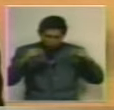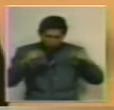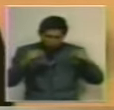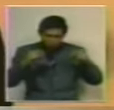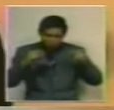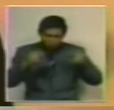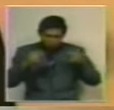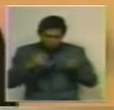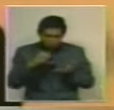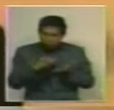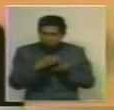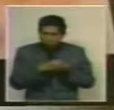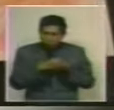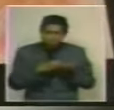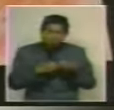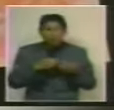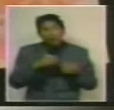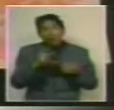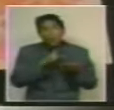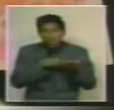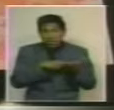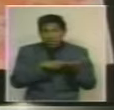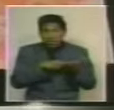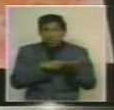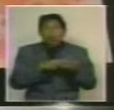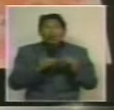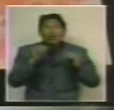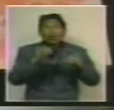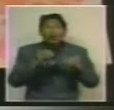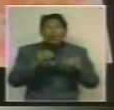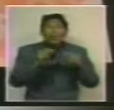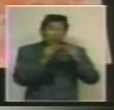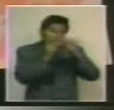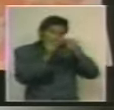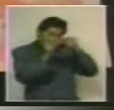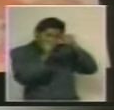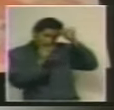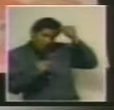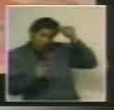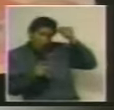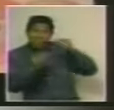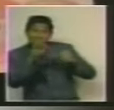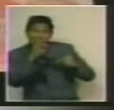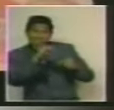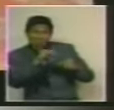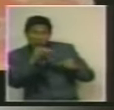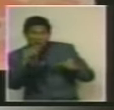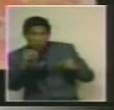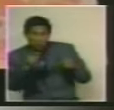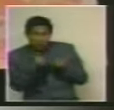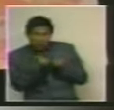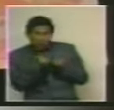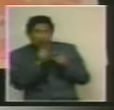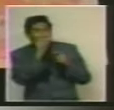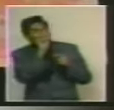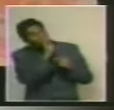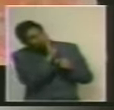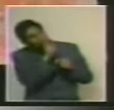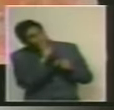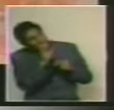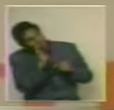se usa más que el de 10. Este corte incorpora este nuevo hilo de seguridad de 3 milímetros de ancho que lleva la sigla